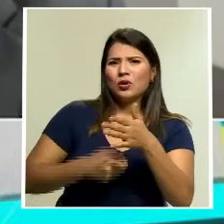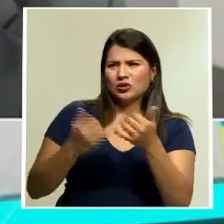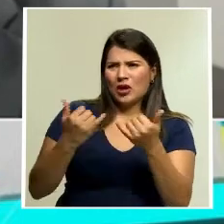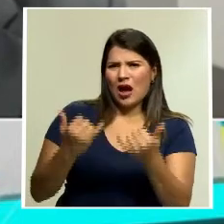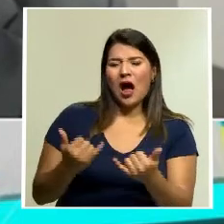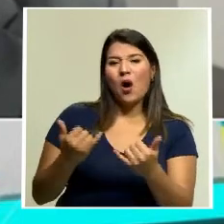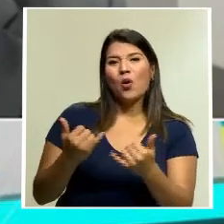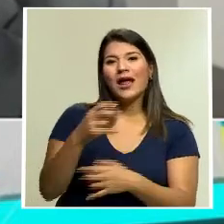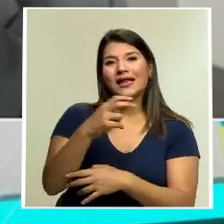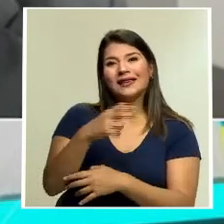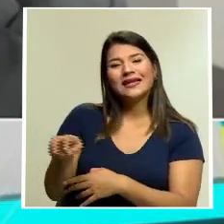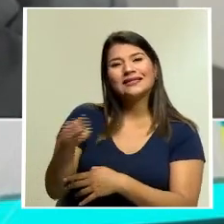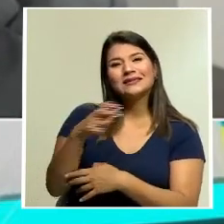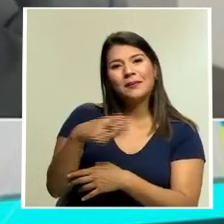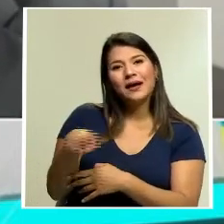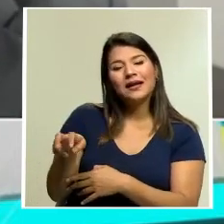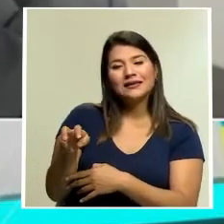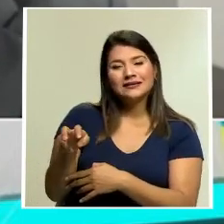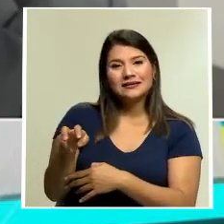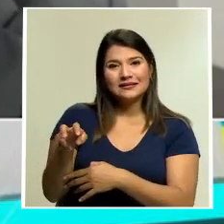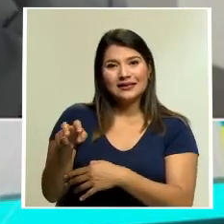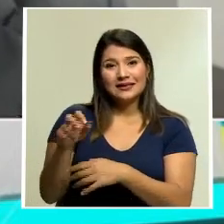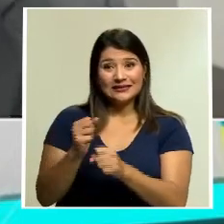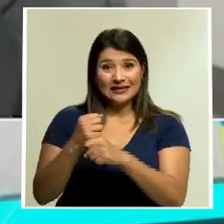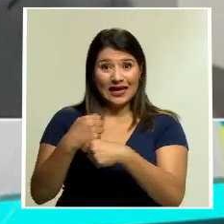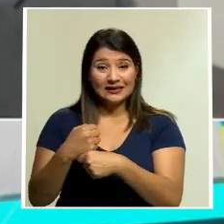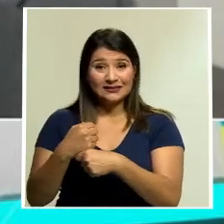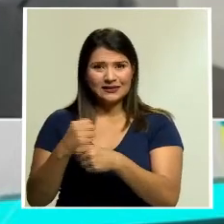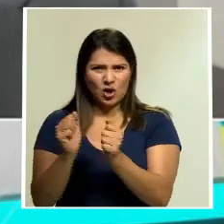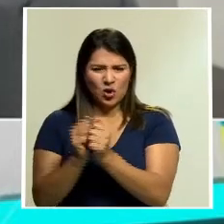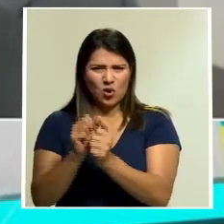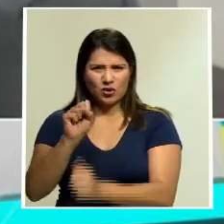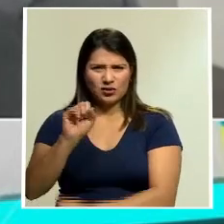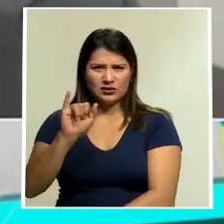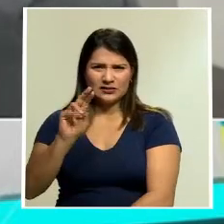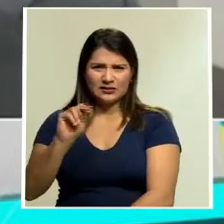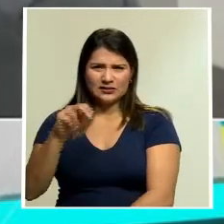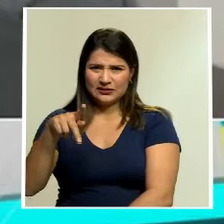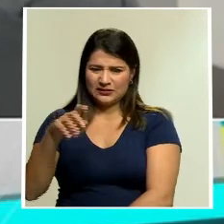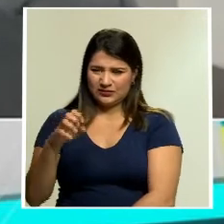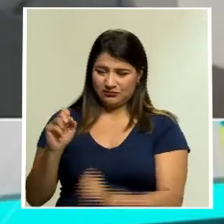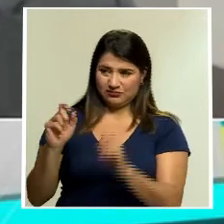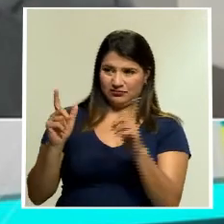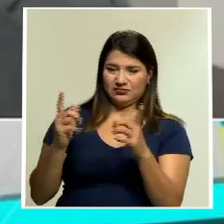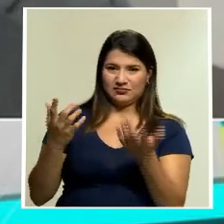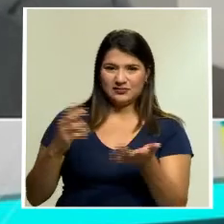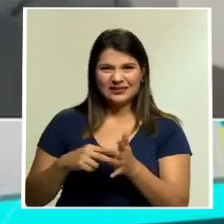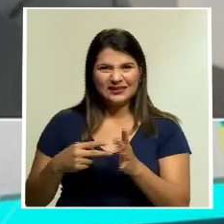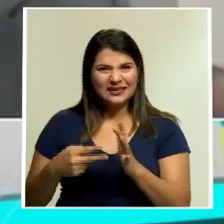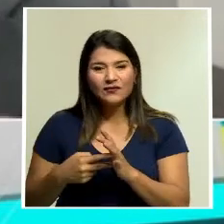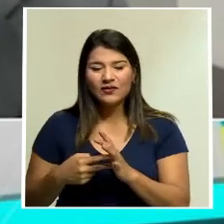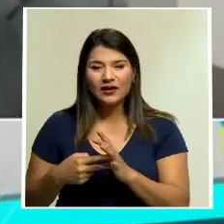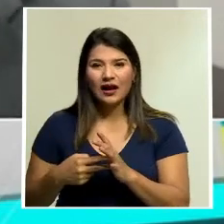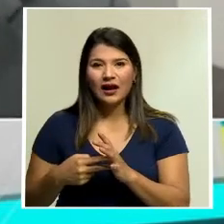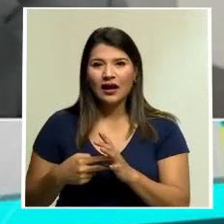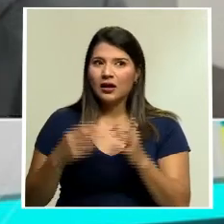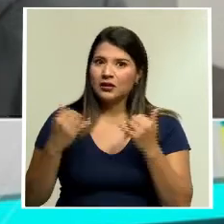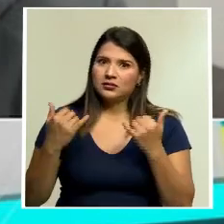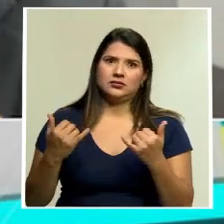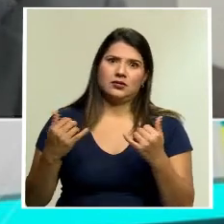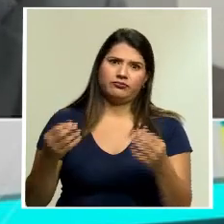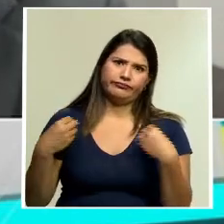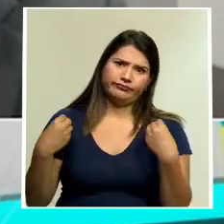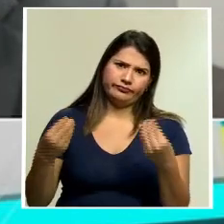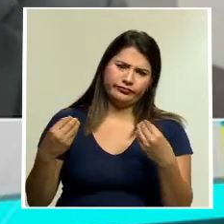a las transferencias que se hacen en los IMPES. Es decir, ya estamos yendo al colmo de